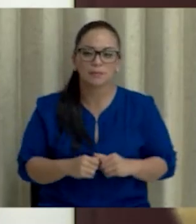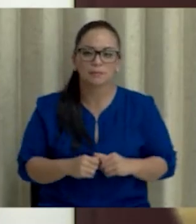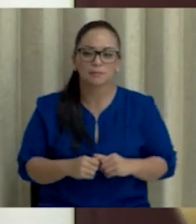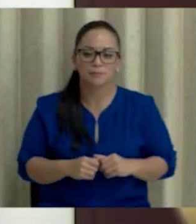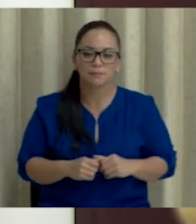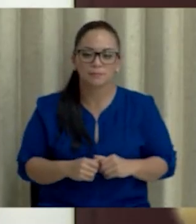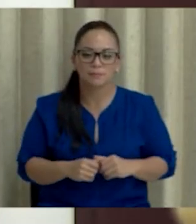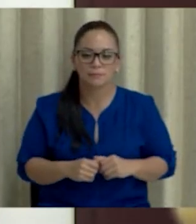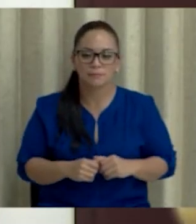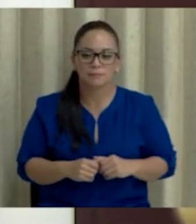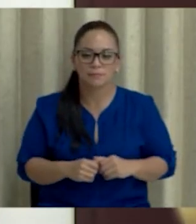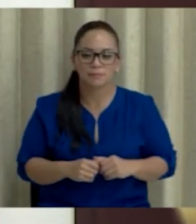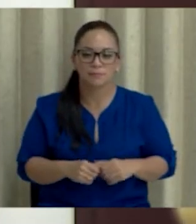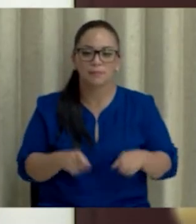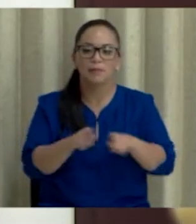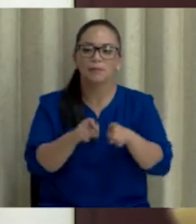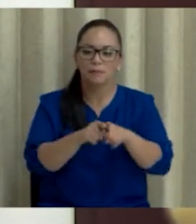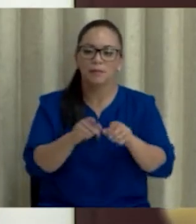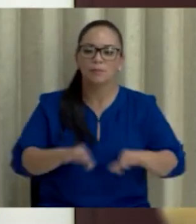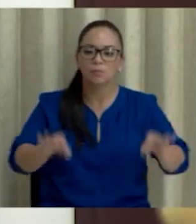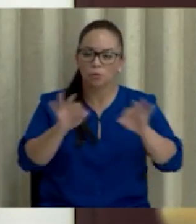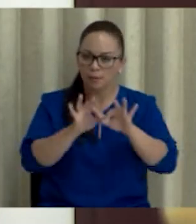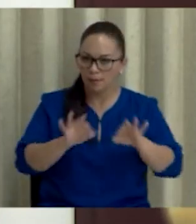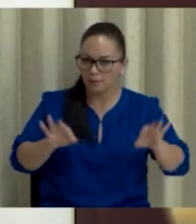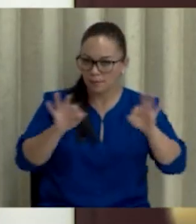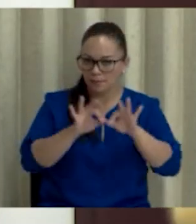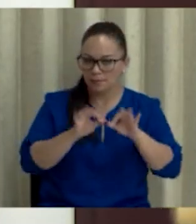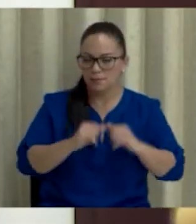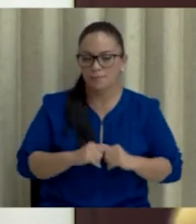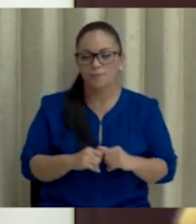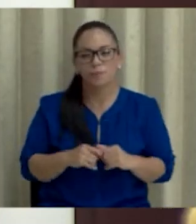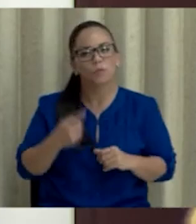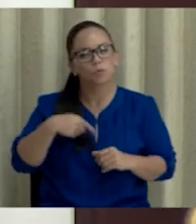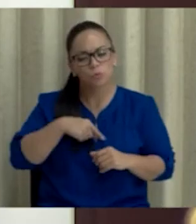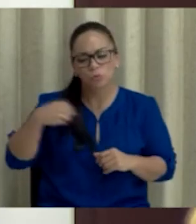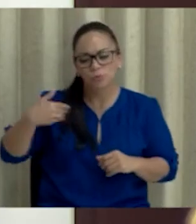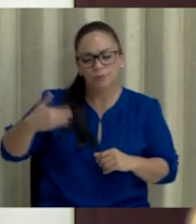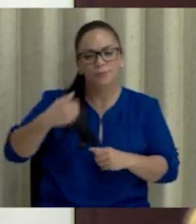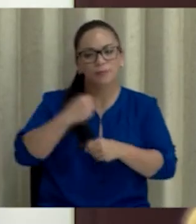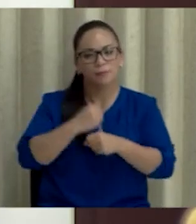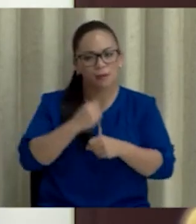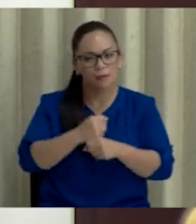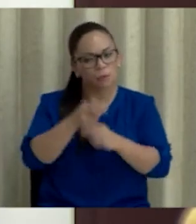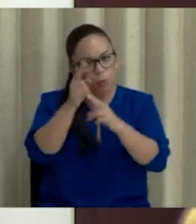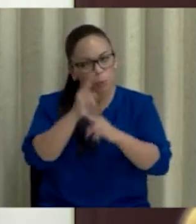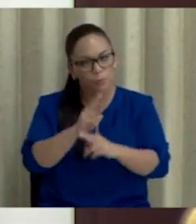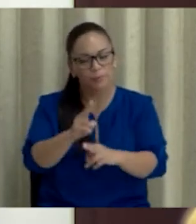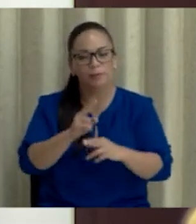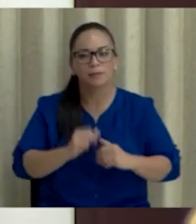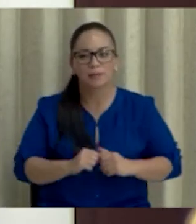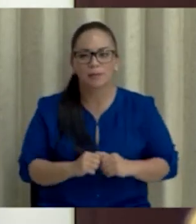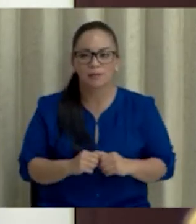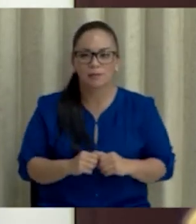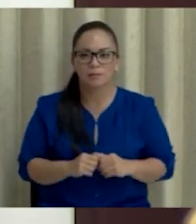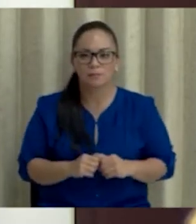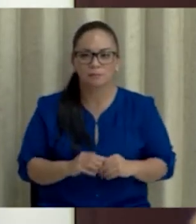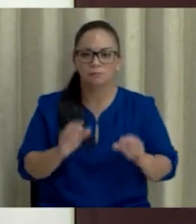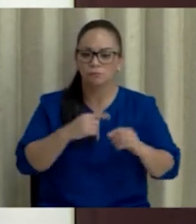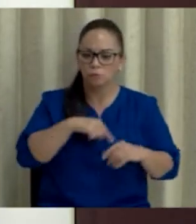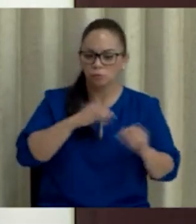son bien importantes. Hemos venido trabajando con humildad, sin